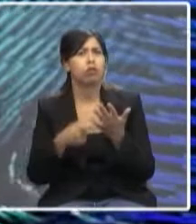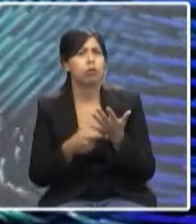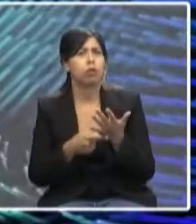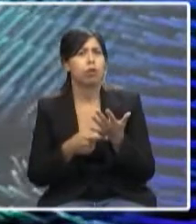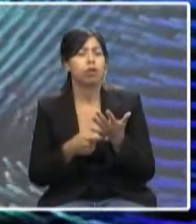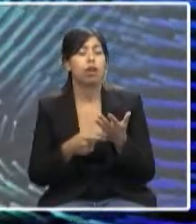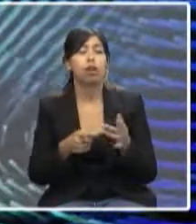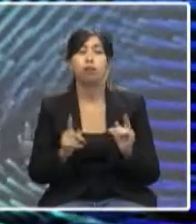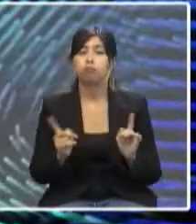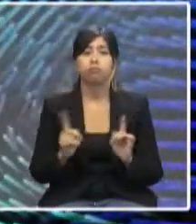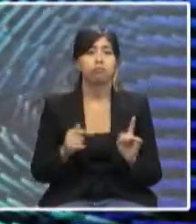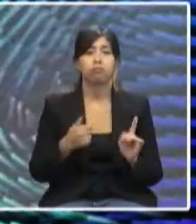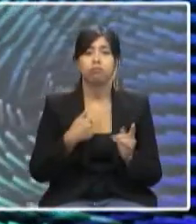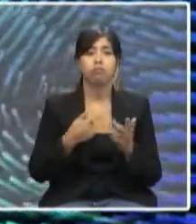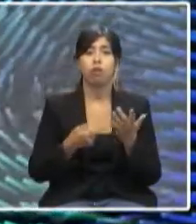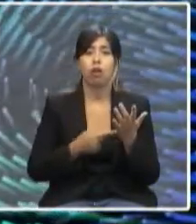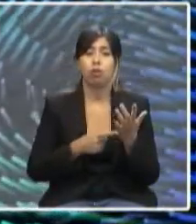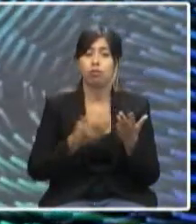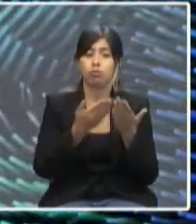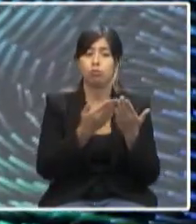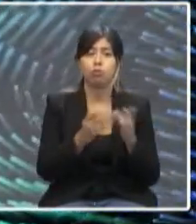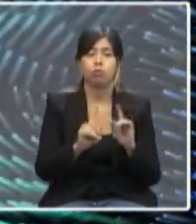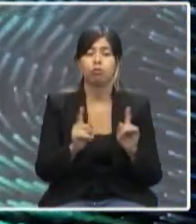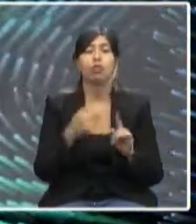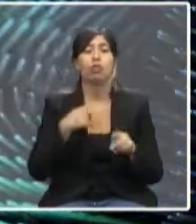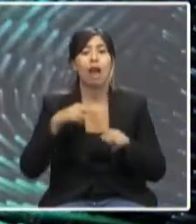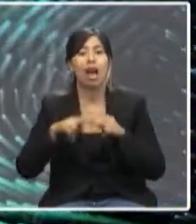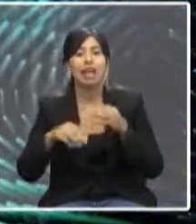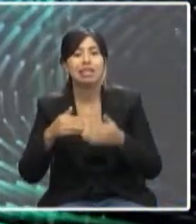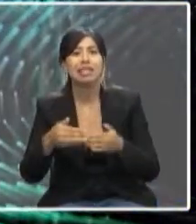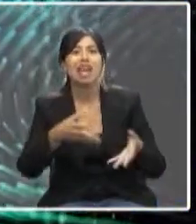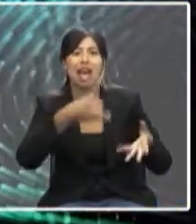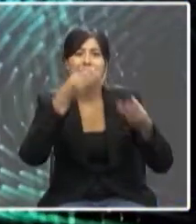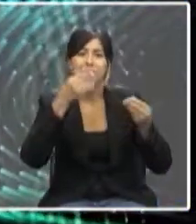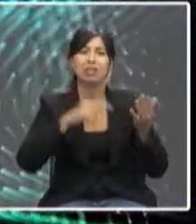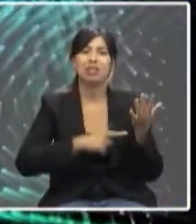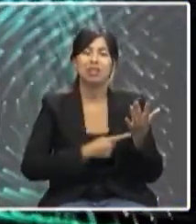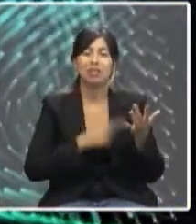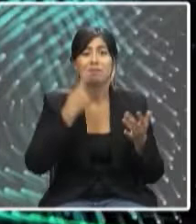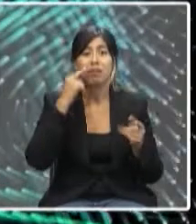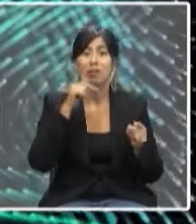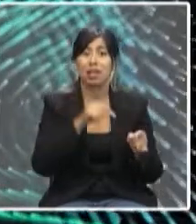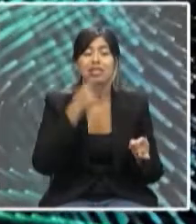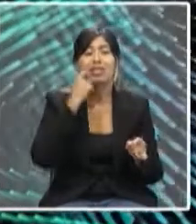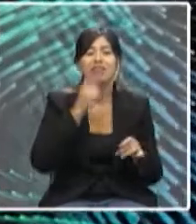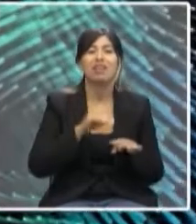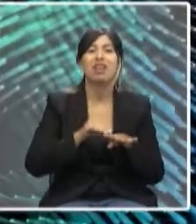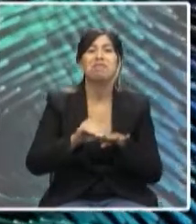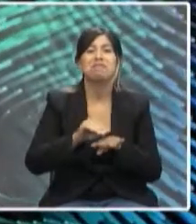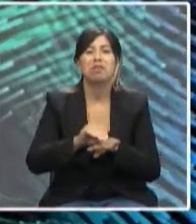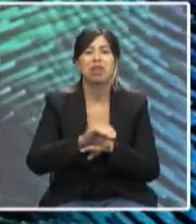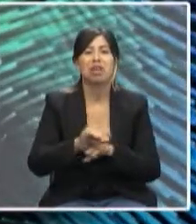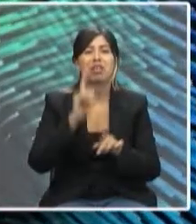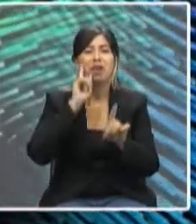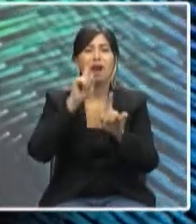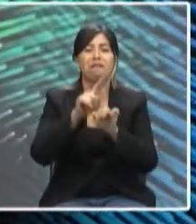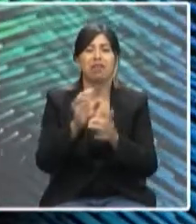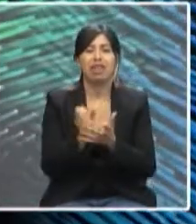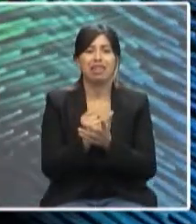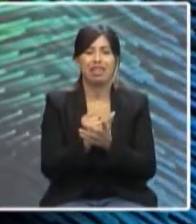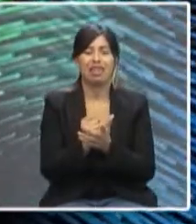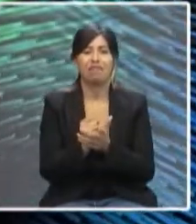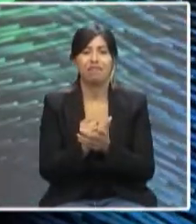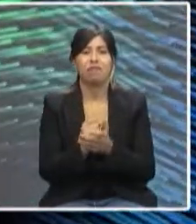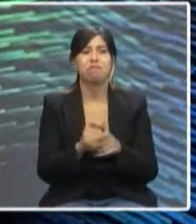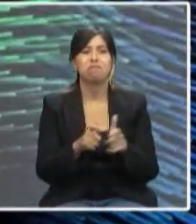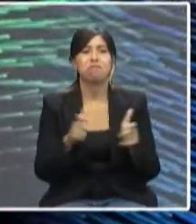tecnología, yo aprendí tecnología haciendo, pero la tecnología es un medio para un fin. Es un amplificador de lo que